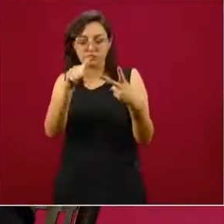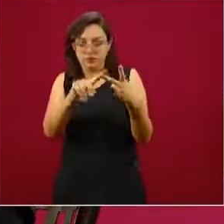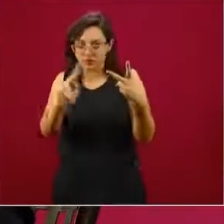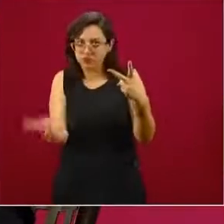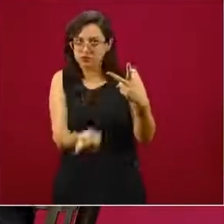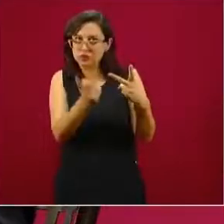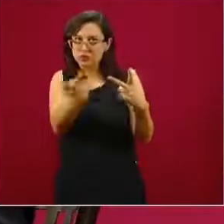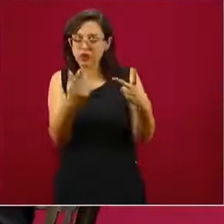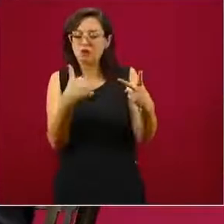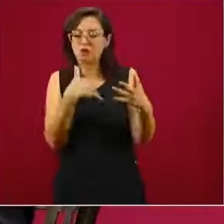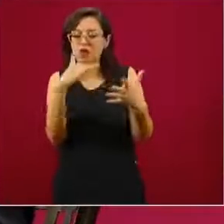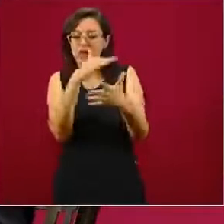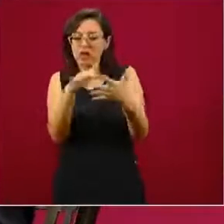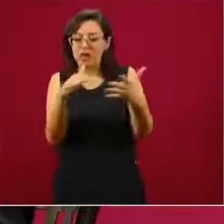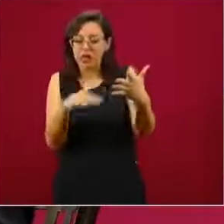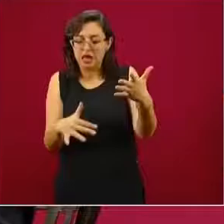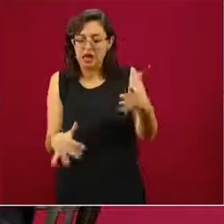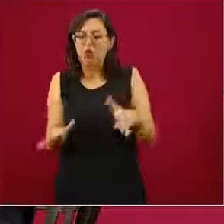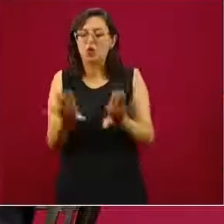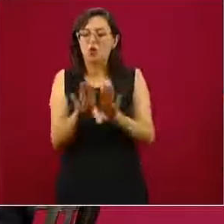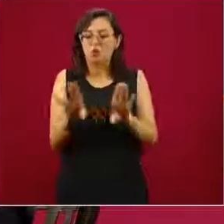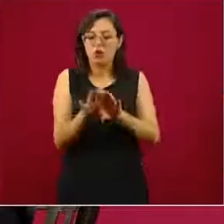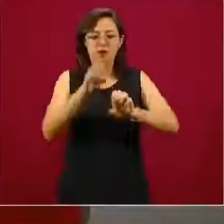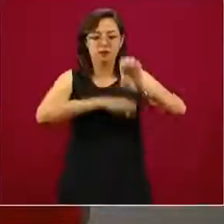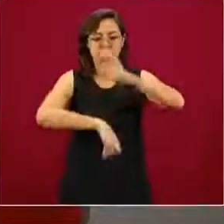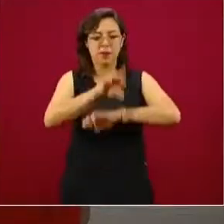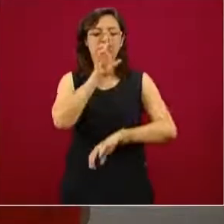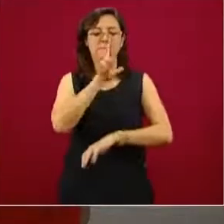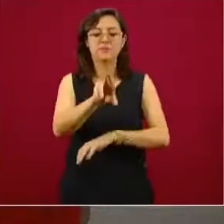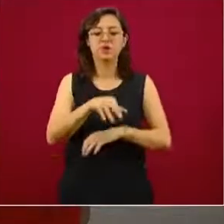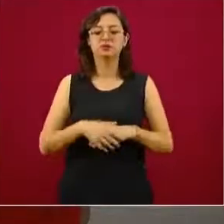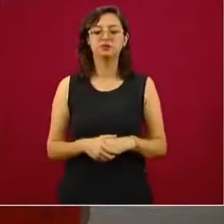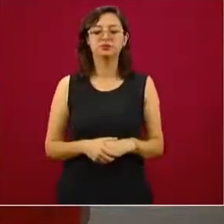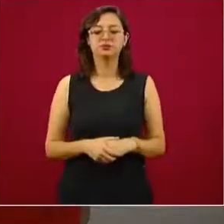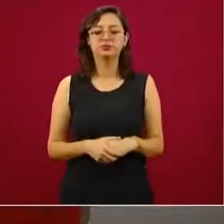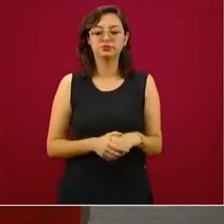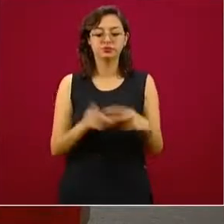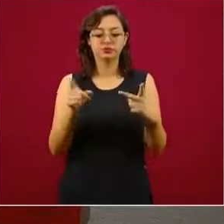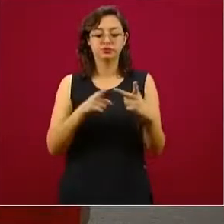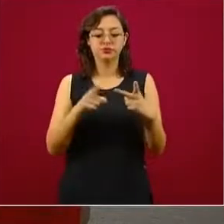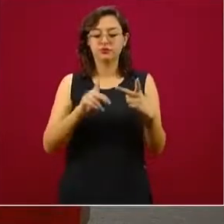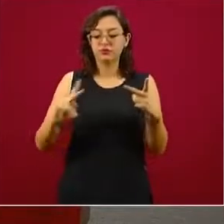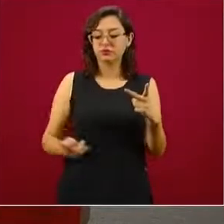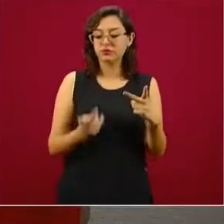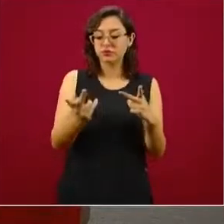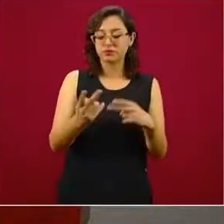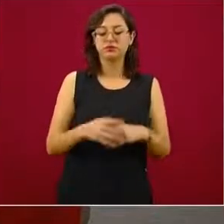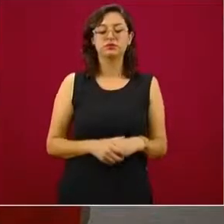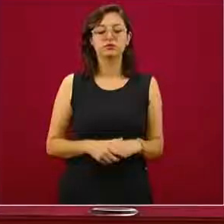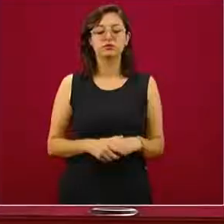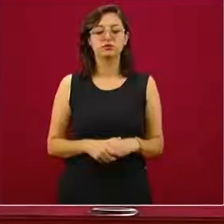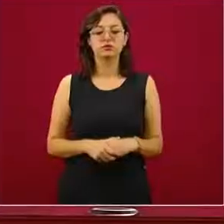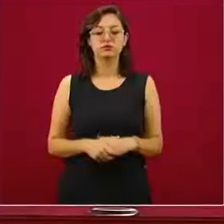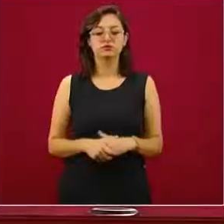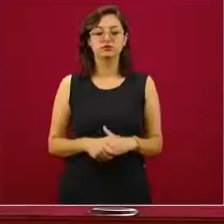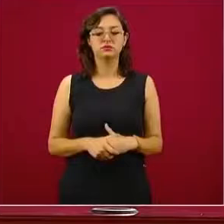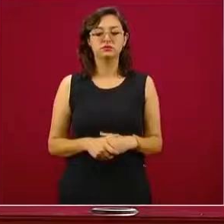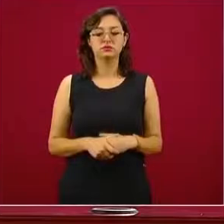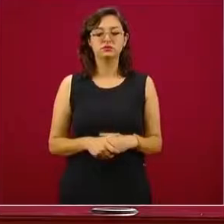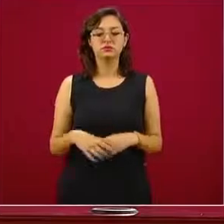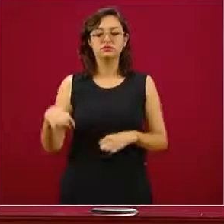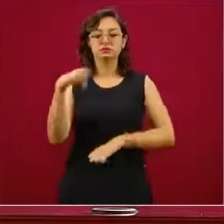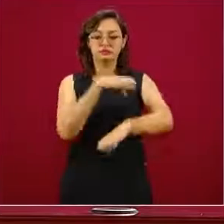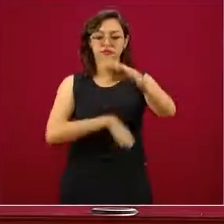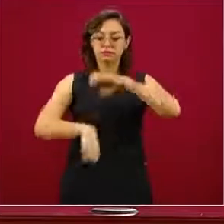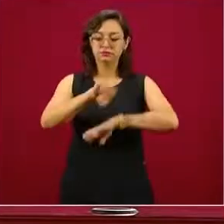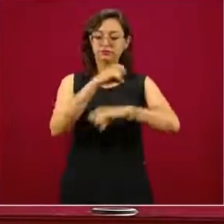para que entendamos qué es lo que contestan las empresas. La segunda pregunta es: ¿la empresa cuenta en los accesos al